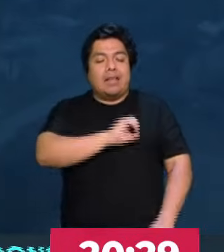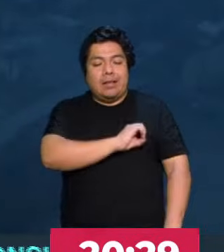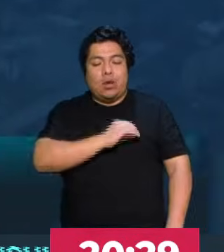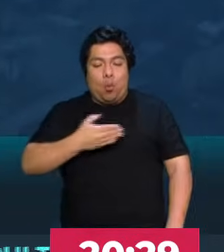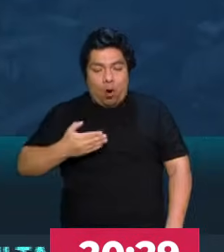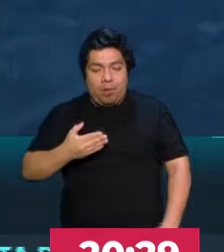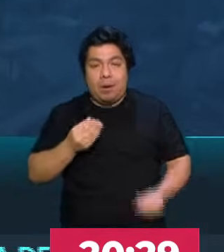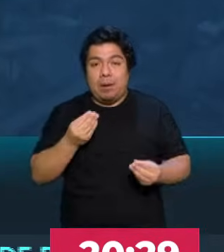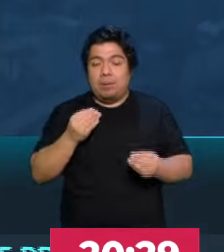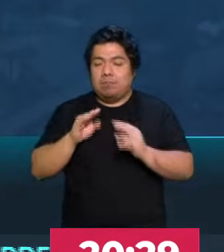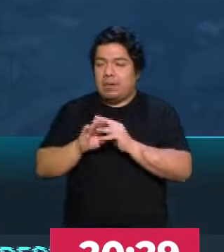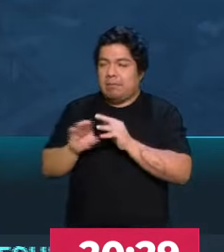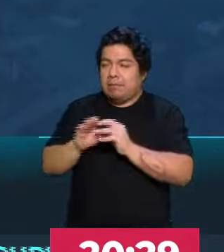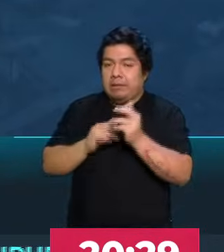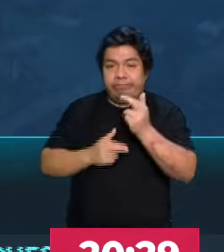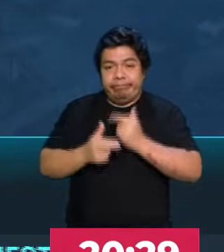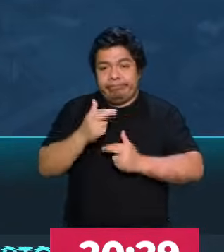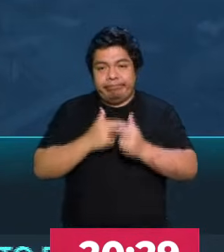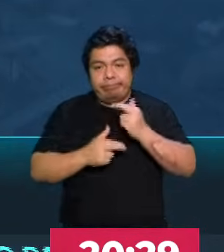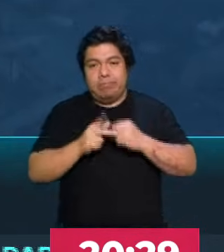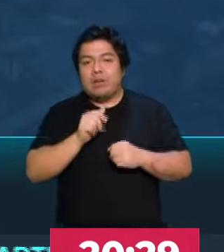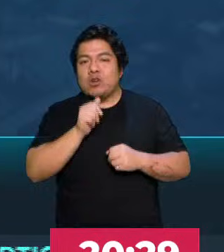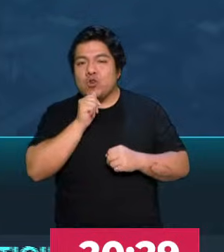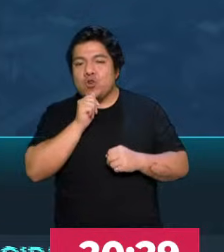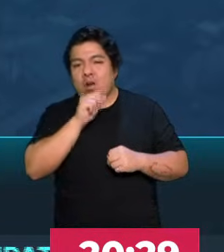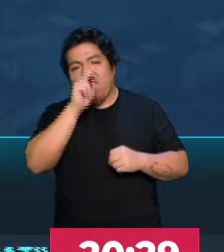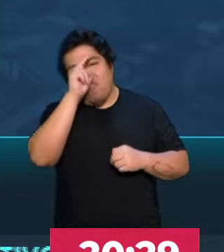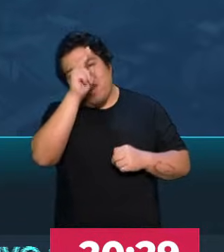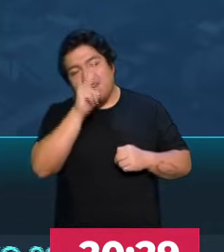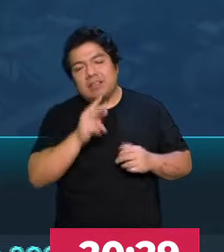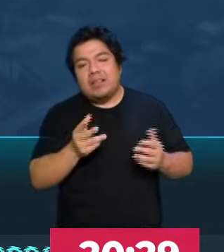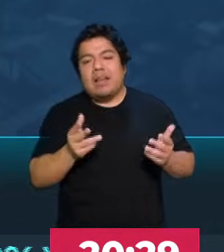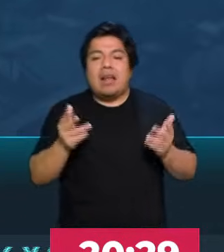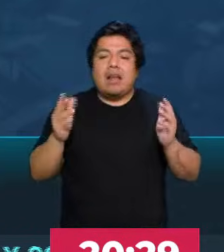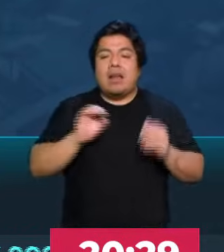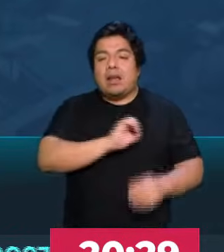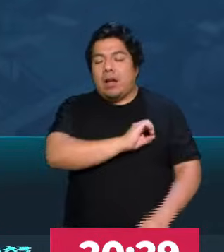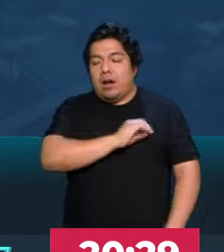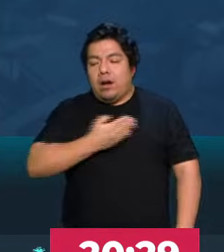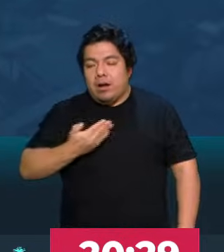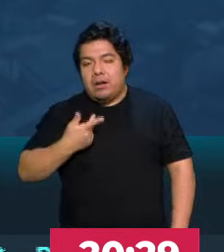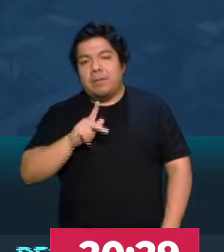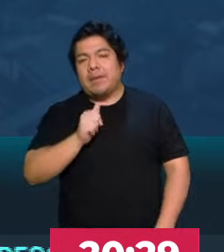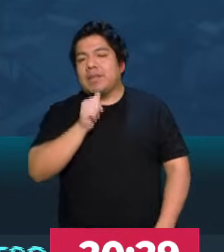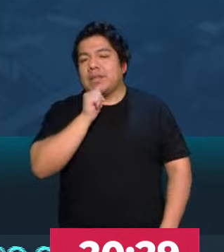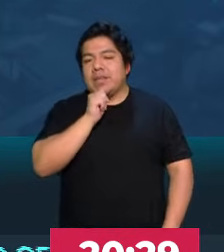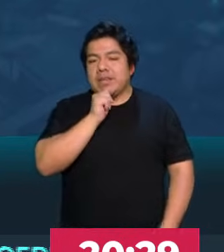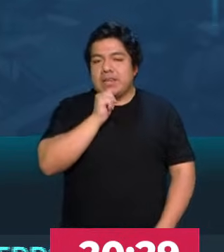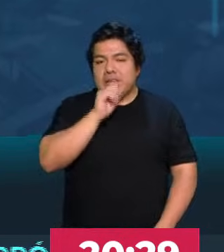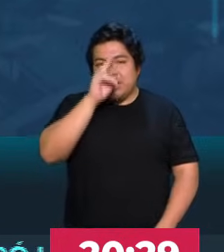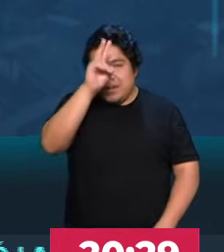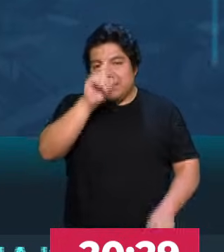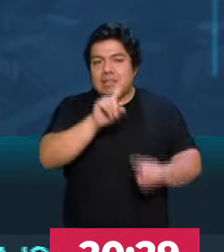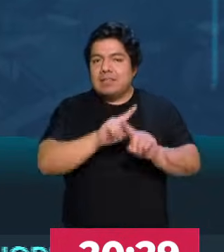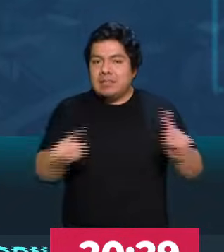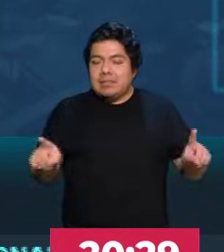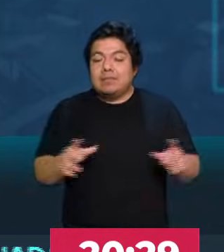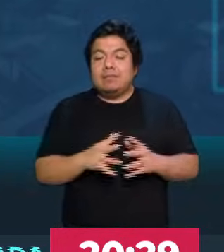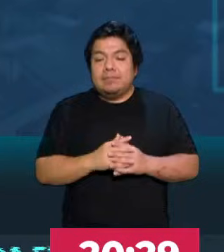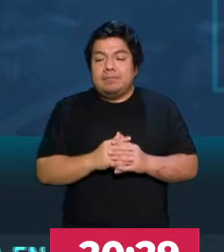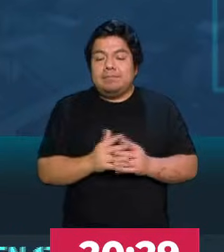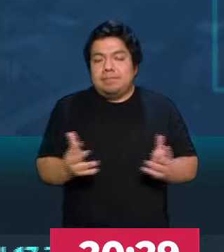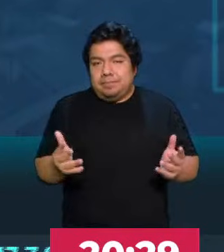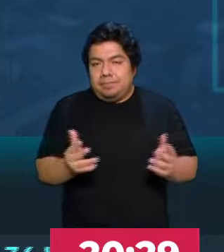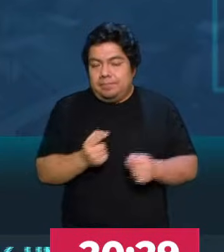retorno migratorio que ha ocurrido sin esta violencia. O sea, porque no, es que Obama sí, pero sin esta violencia, y eso sí cambia las cosas. Bueno, ese